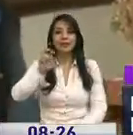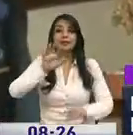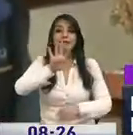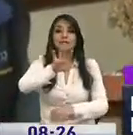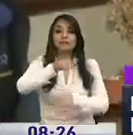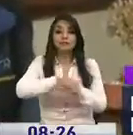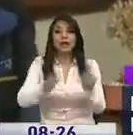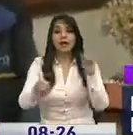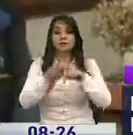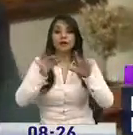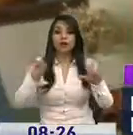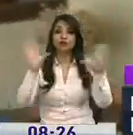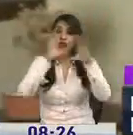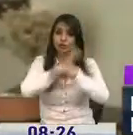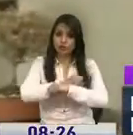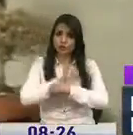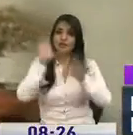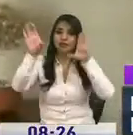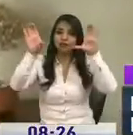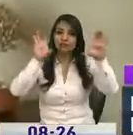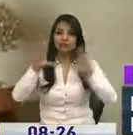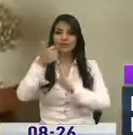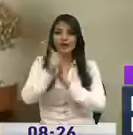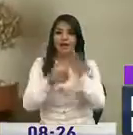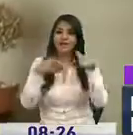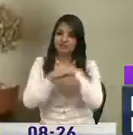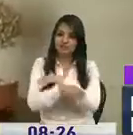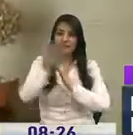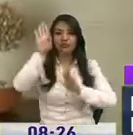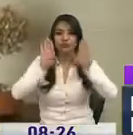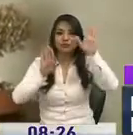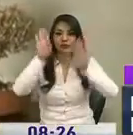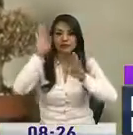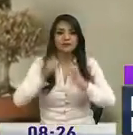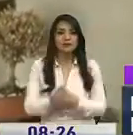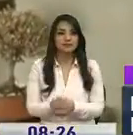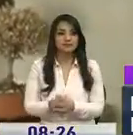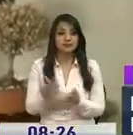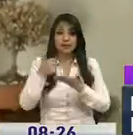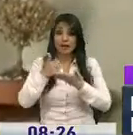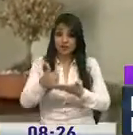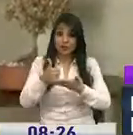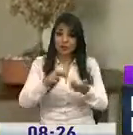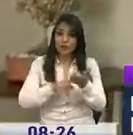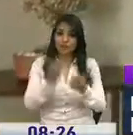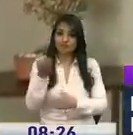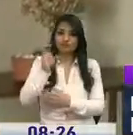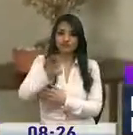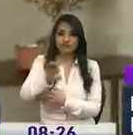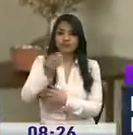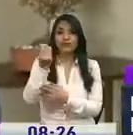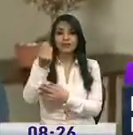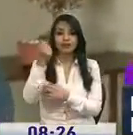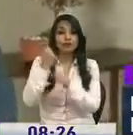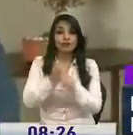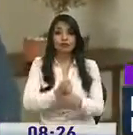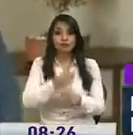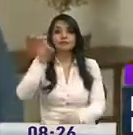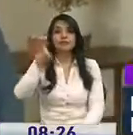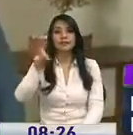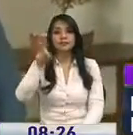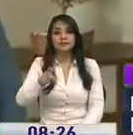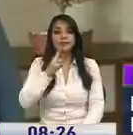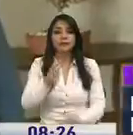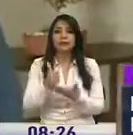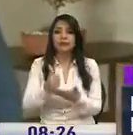noche, asistan a esta exposición de arte y esta subasta, no solamente para contribuir con los recursos económicos que esta fundación necesita para